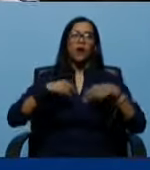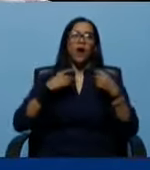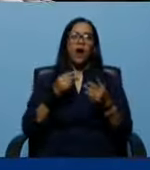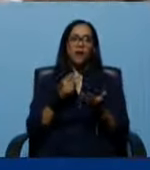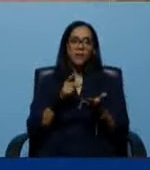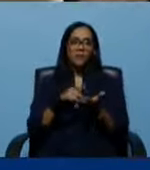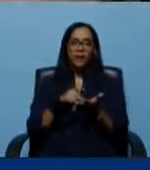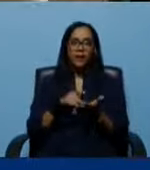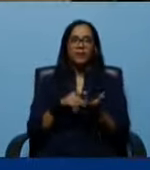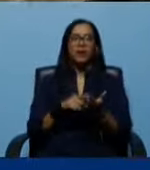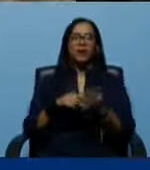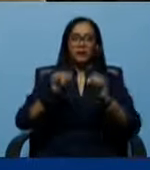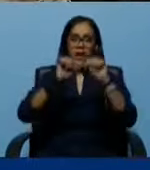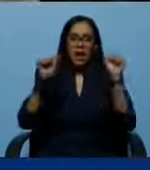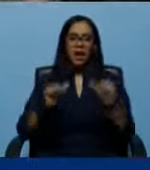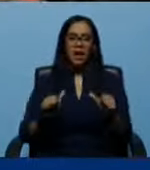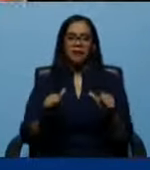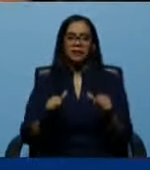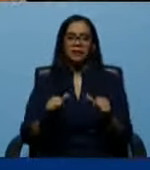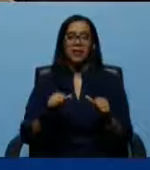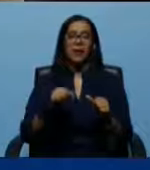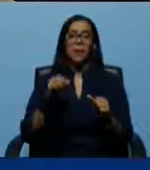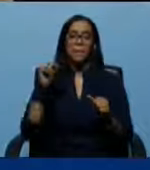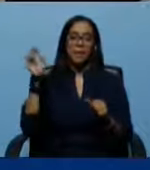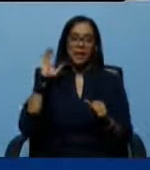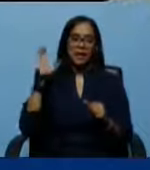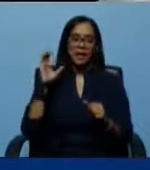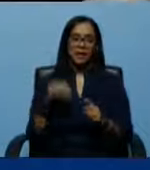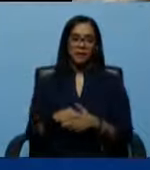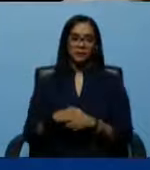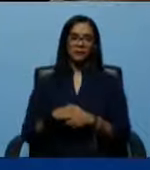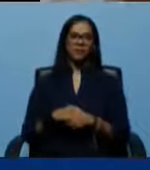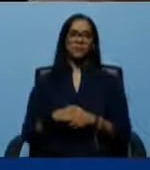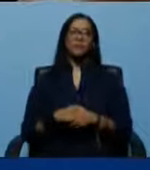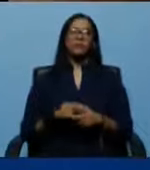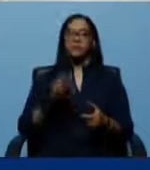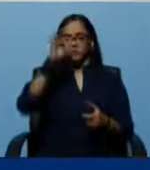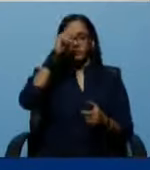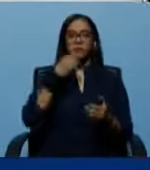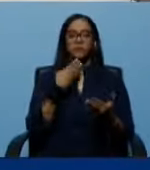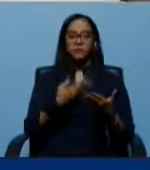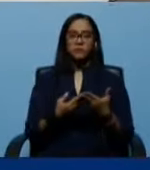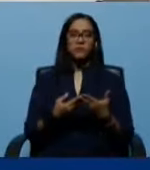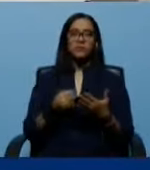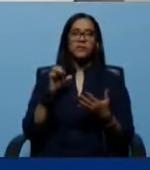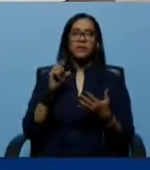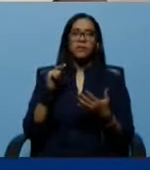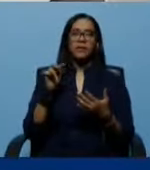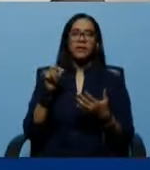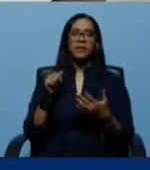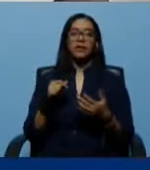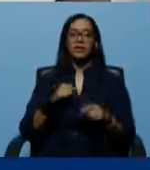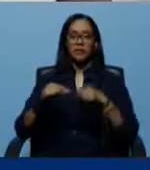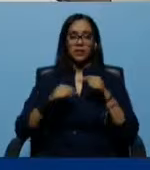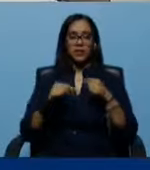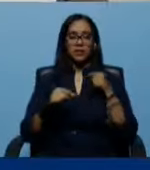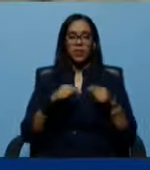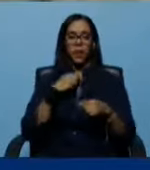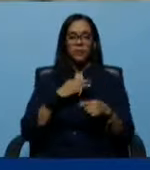Museo de Arte Contemporáneo de Caracas, Armando Reverón. No sé si usted me permite que Clemente Martínez, que ha sido director de ese